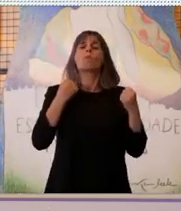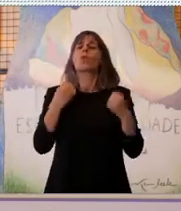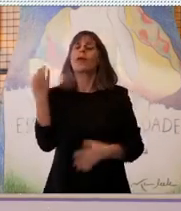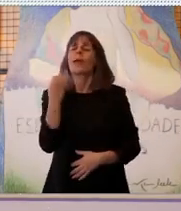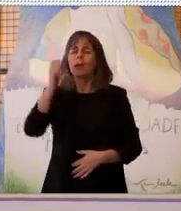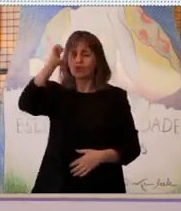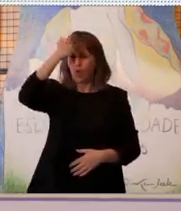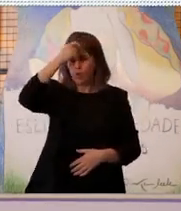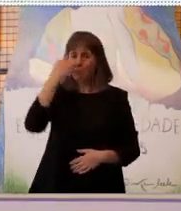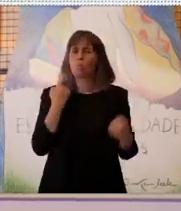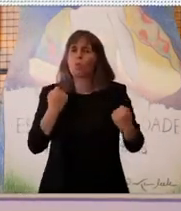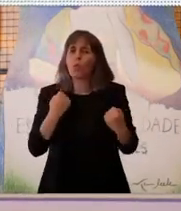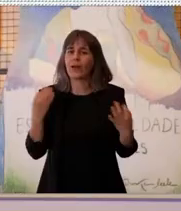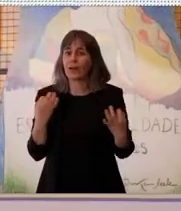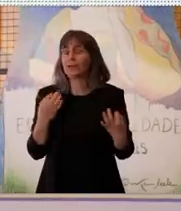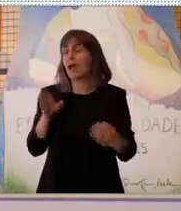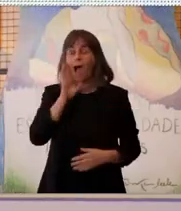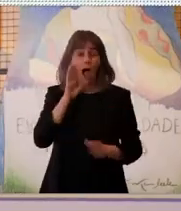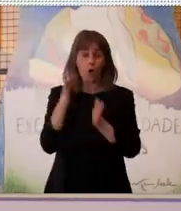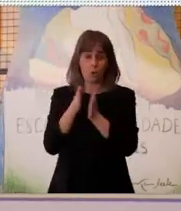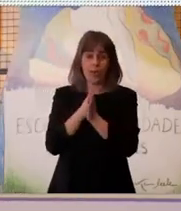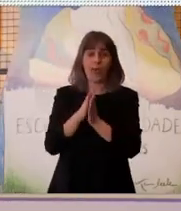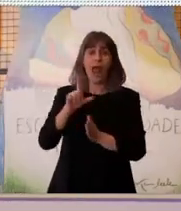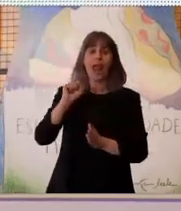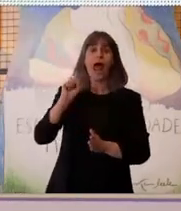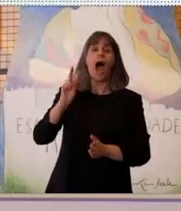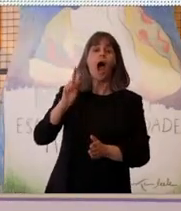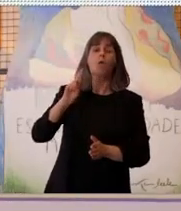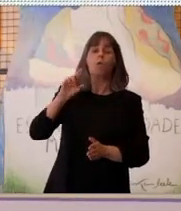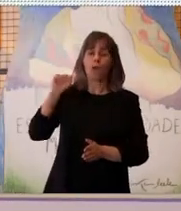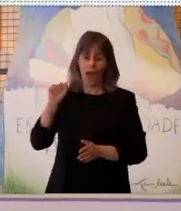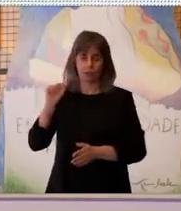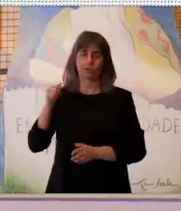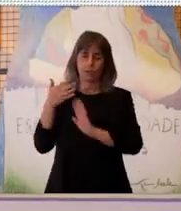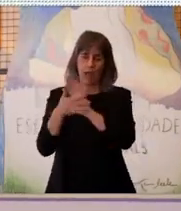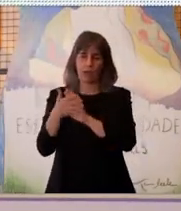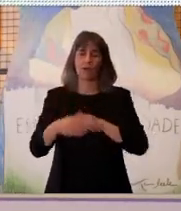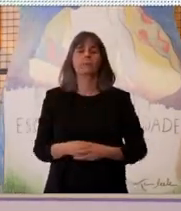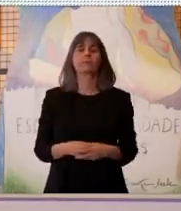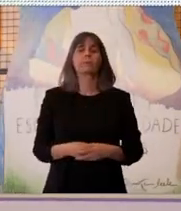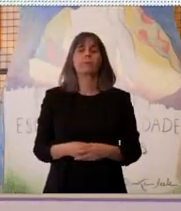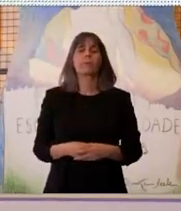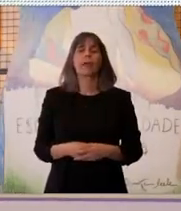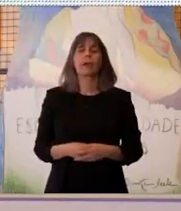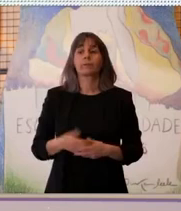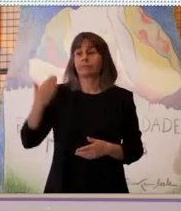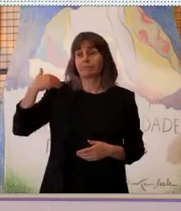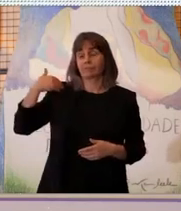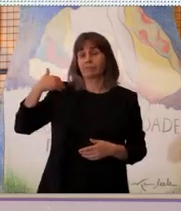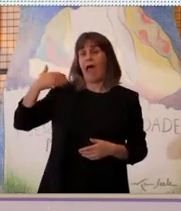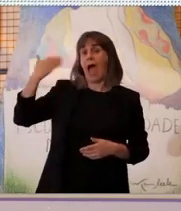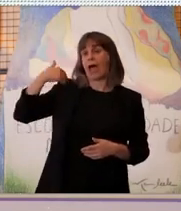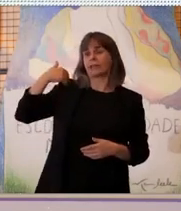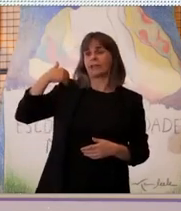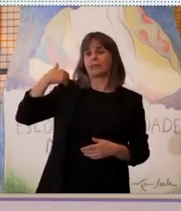también lo ha mencionado lo ha mencionado Laura y todas nosotras no bueno entre en los antiguos ser